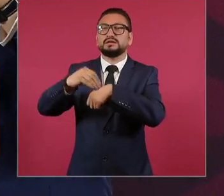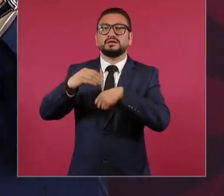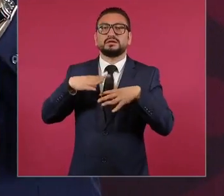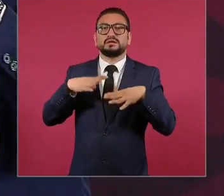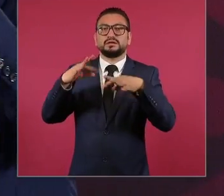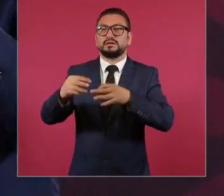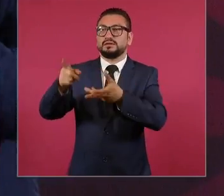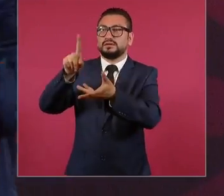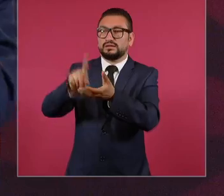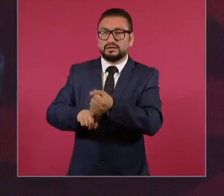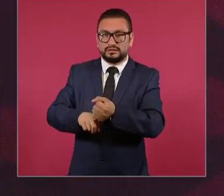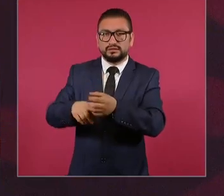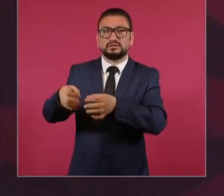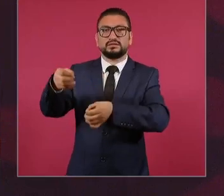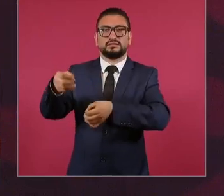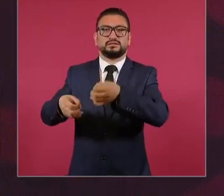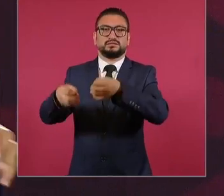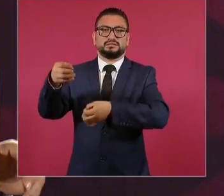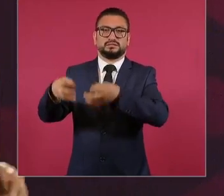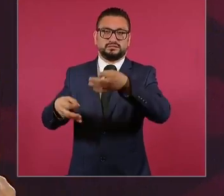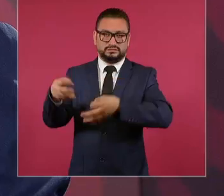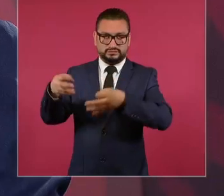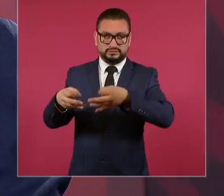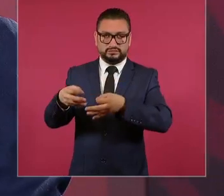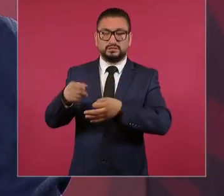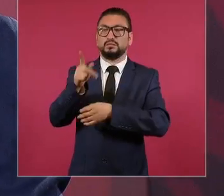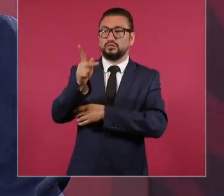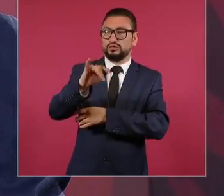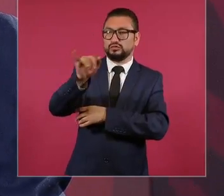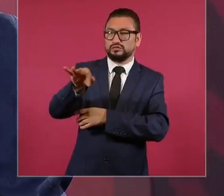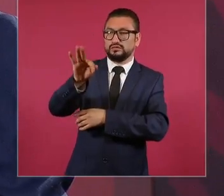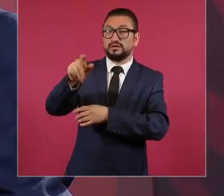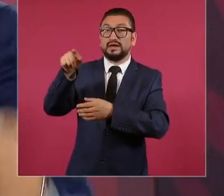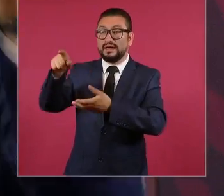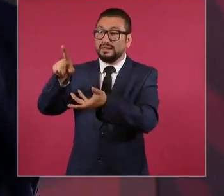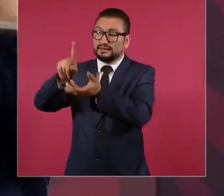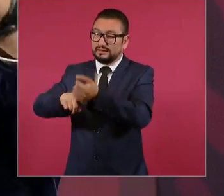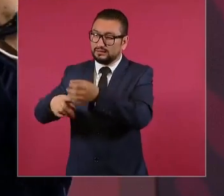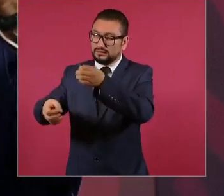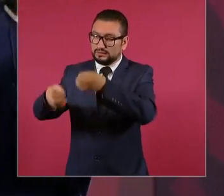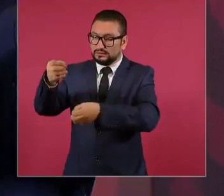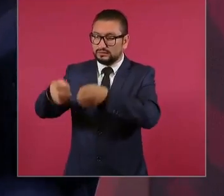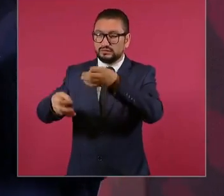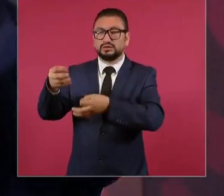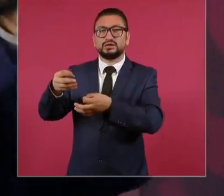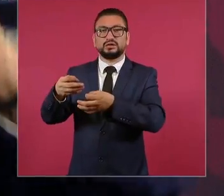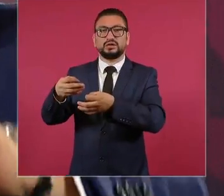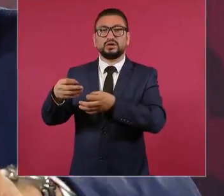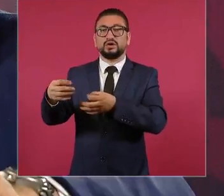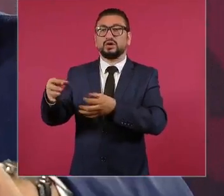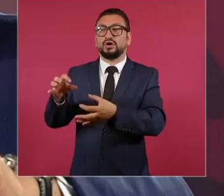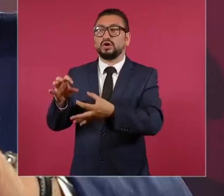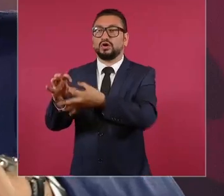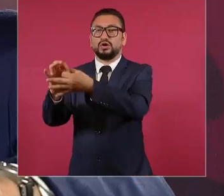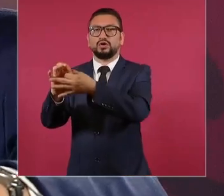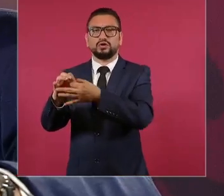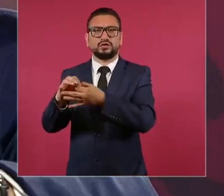interior del Poder Judicial, pero no dependiendo